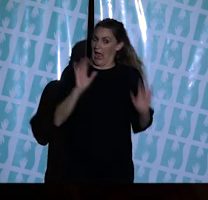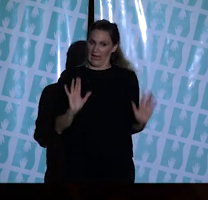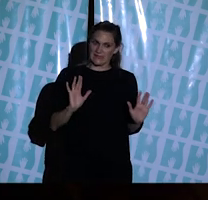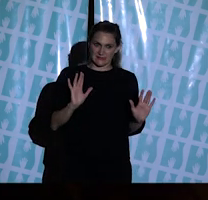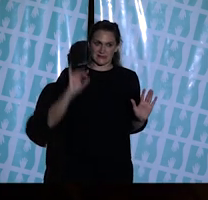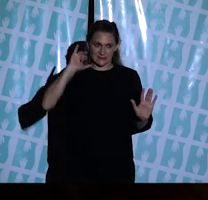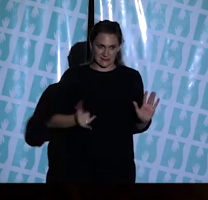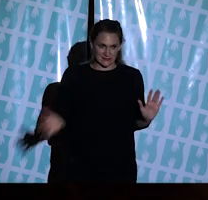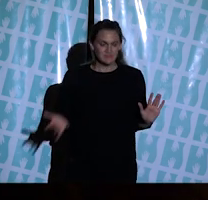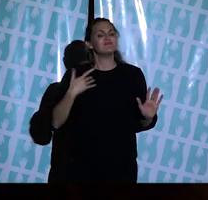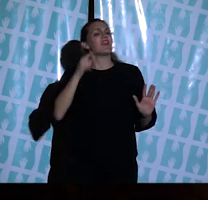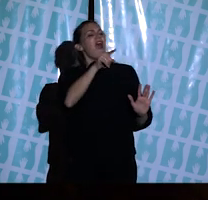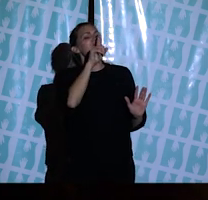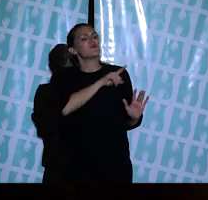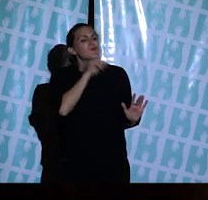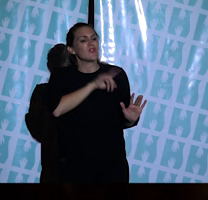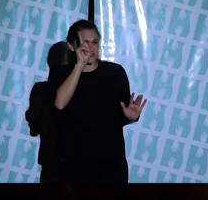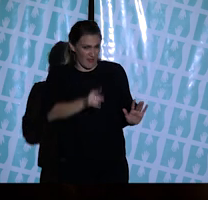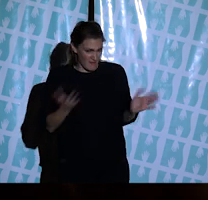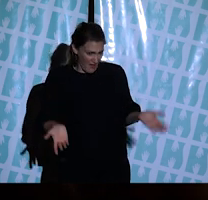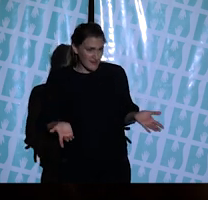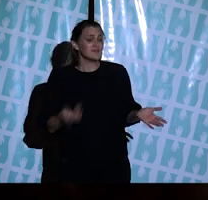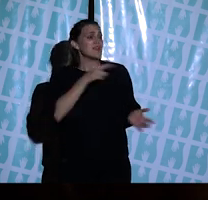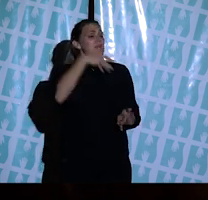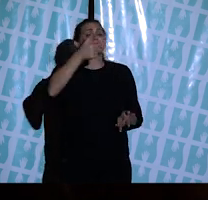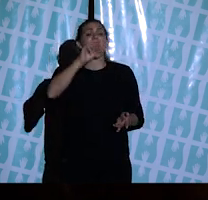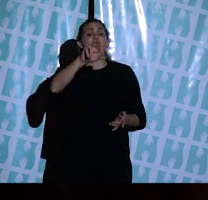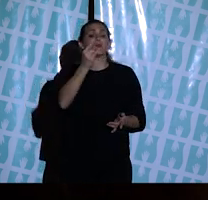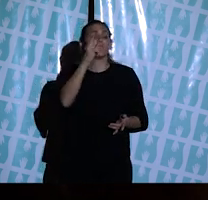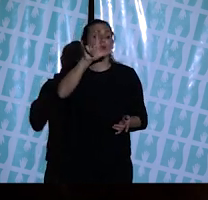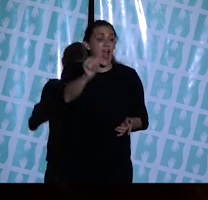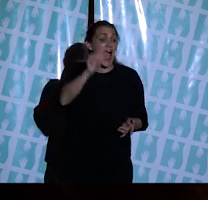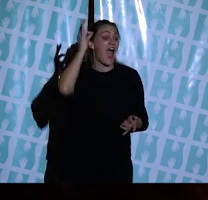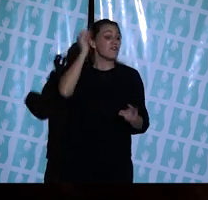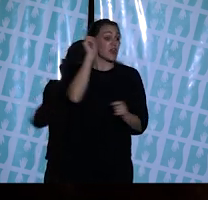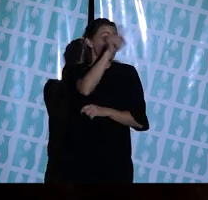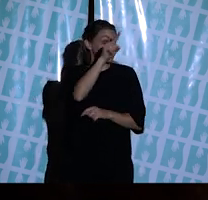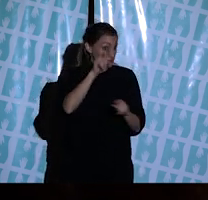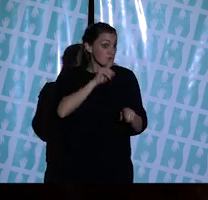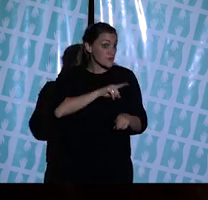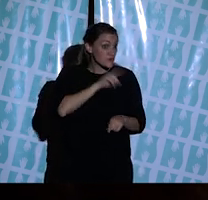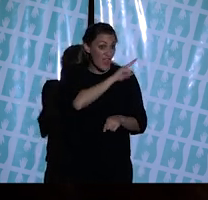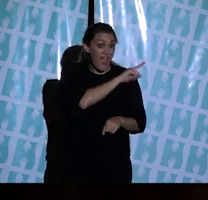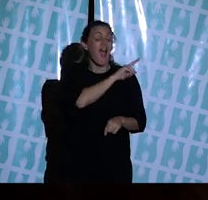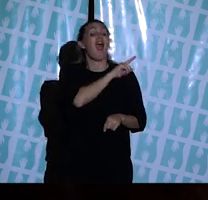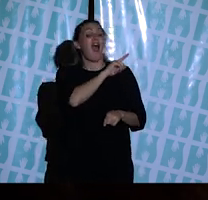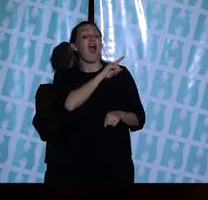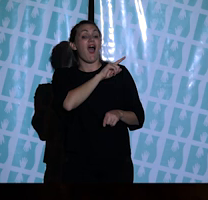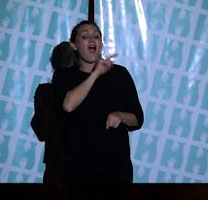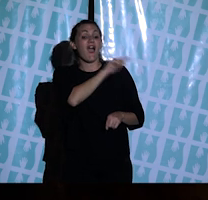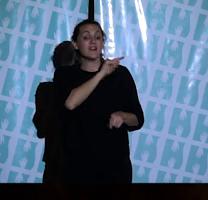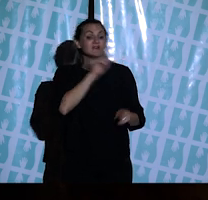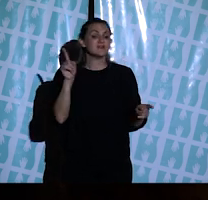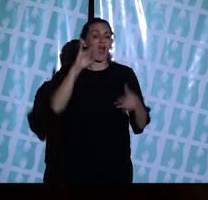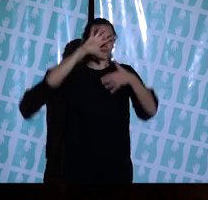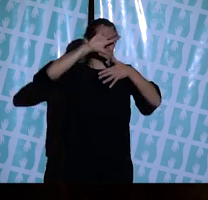Estas frutas, esta se llama marula, es africana, y esta es una fruta